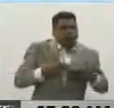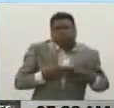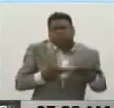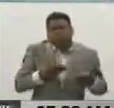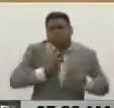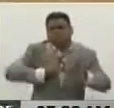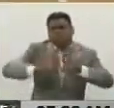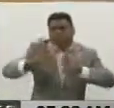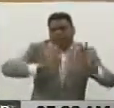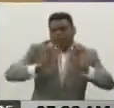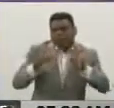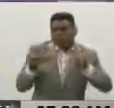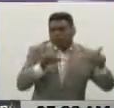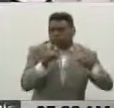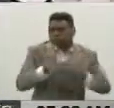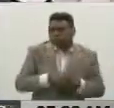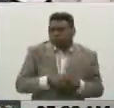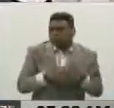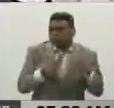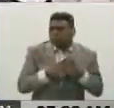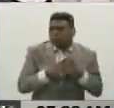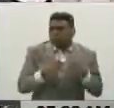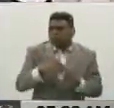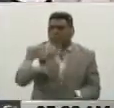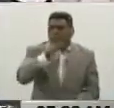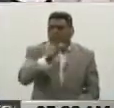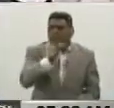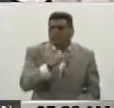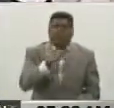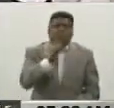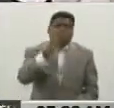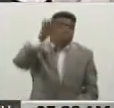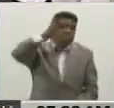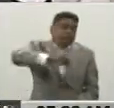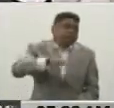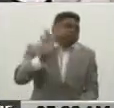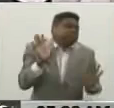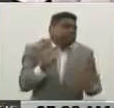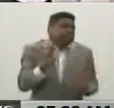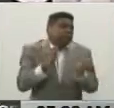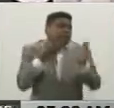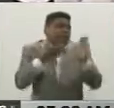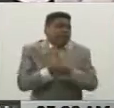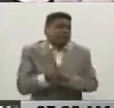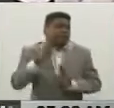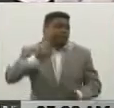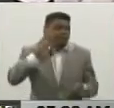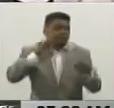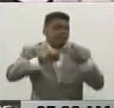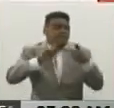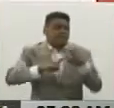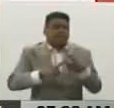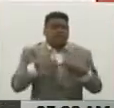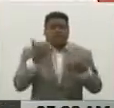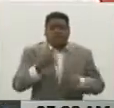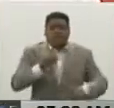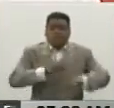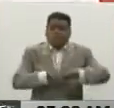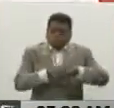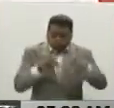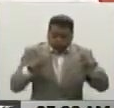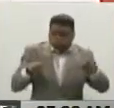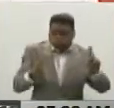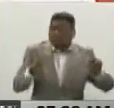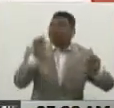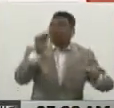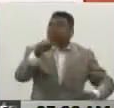enfrentar toda la avalancha de información o mala información que ocurre a través de las redes sociales. Yo creo que llegó un momento oportuno. Creo que es el momento